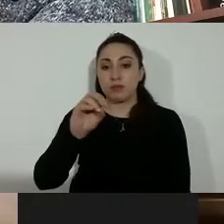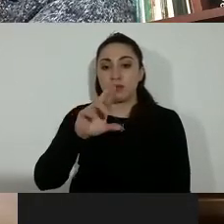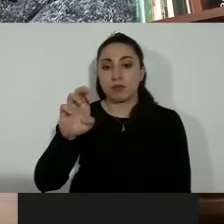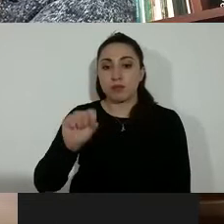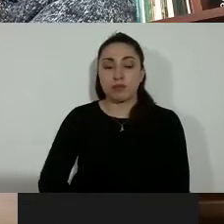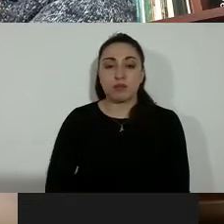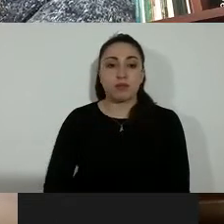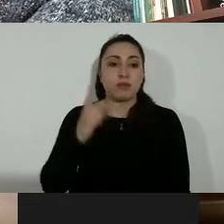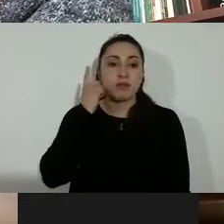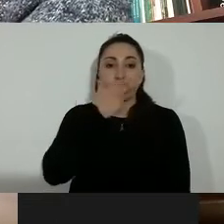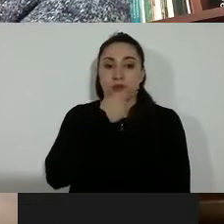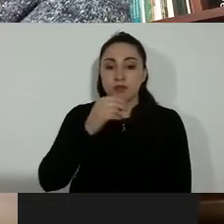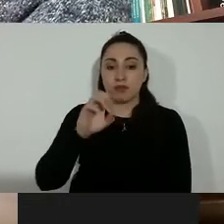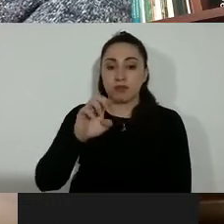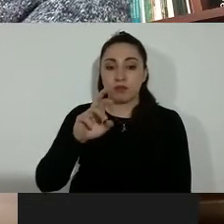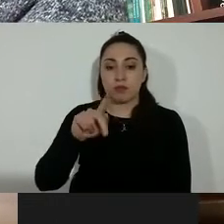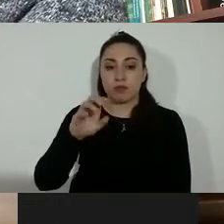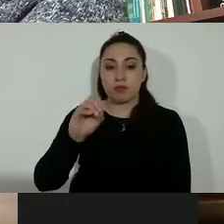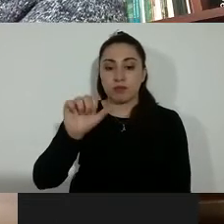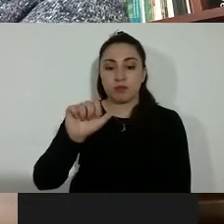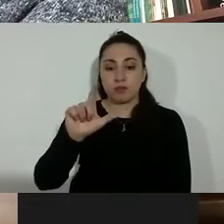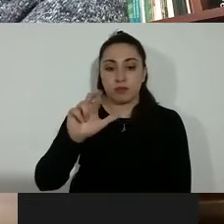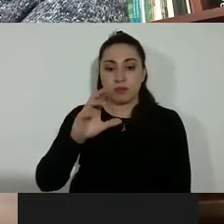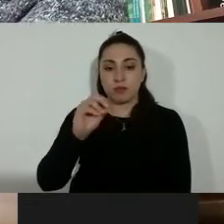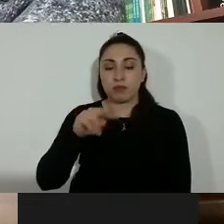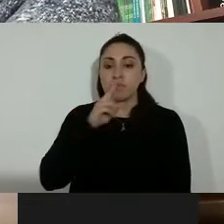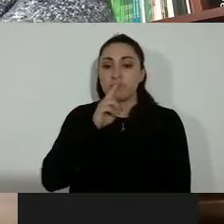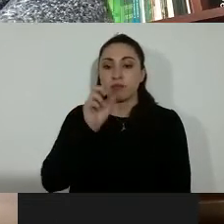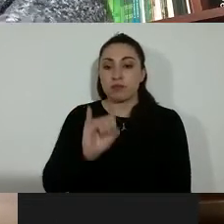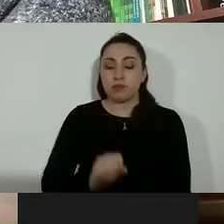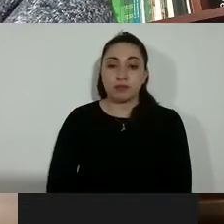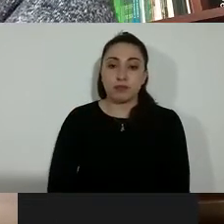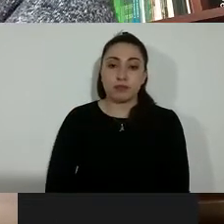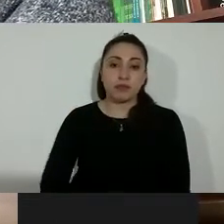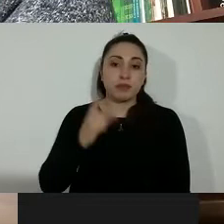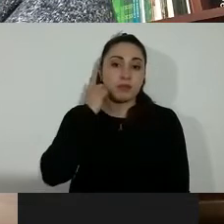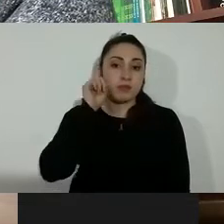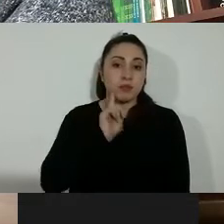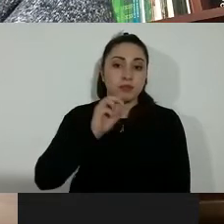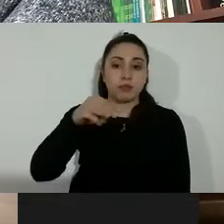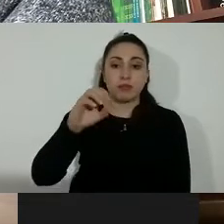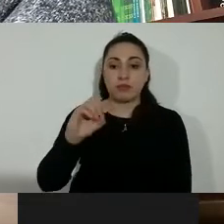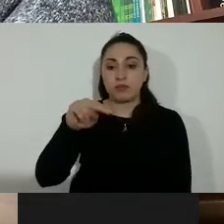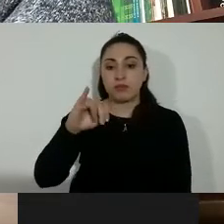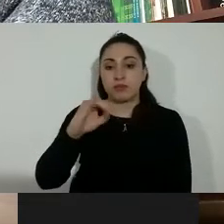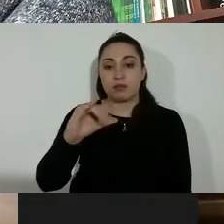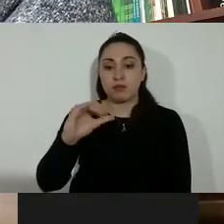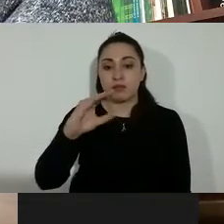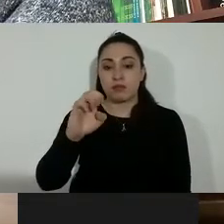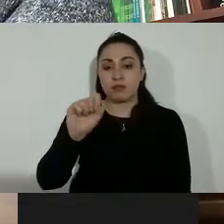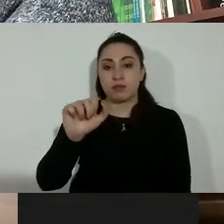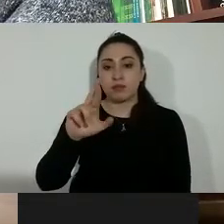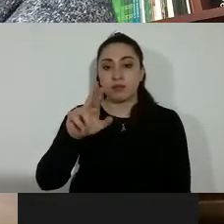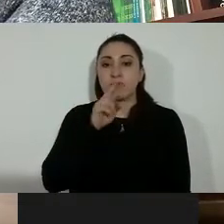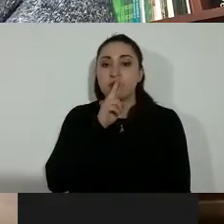Diputado Ernesto Alarcón Jiménez. Ernesto Alarcón, a favor. Gracias, diputado. Diputada Mónica Fernández César.